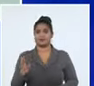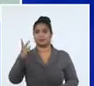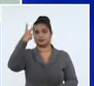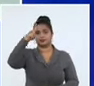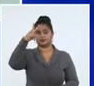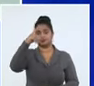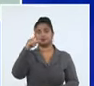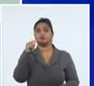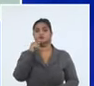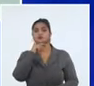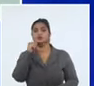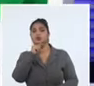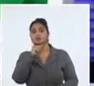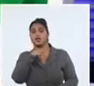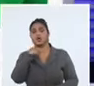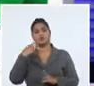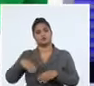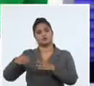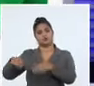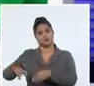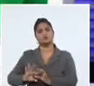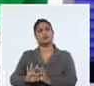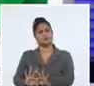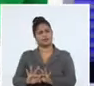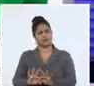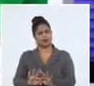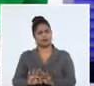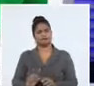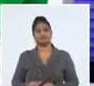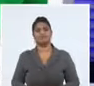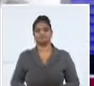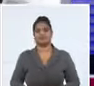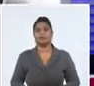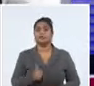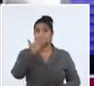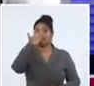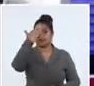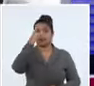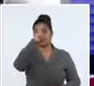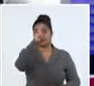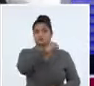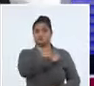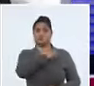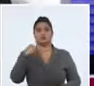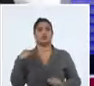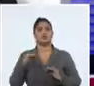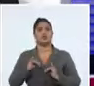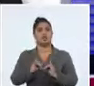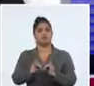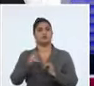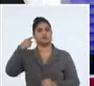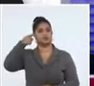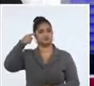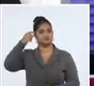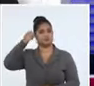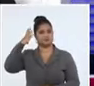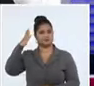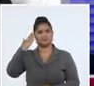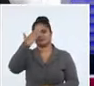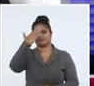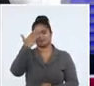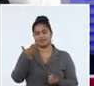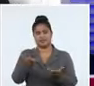mayor número de fallecidos. Gracias, doctor, por estos detalles y precisiones. En conferencia